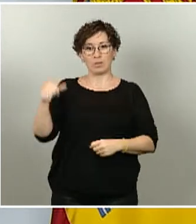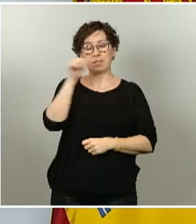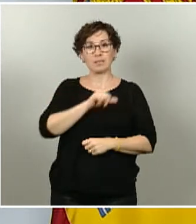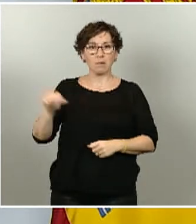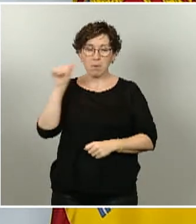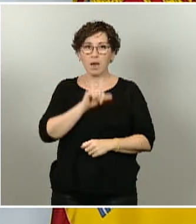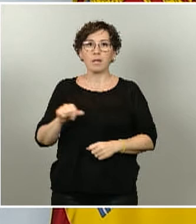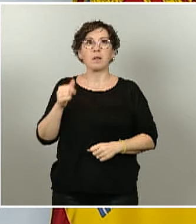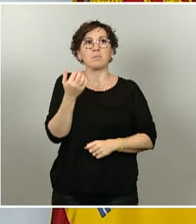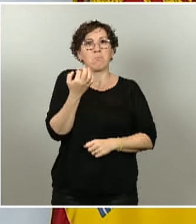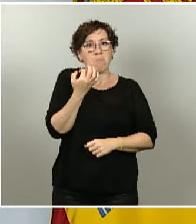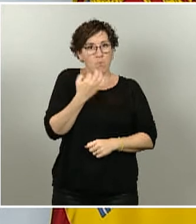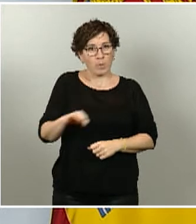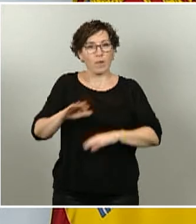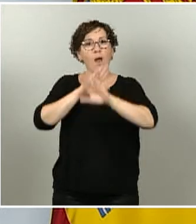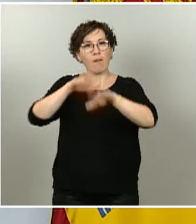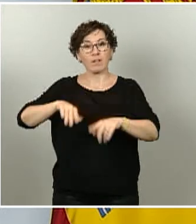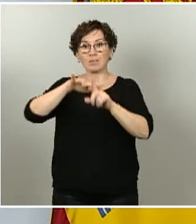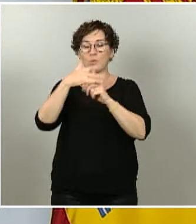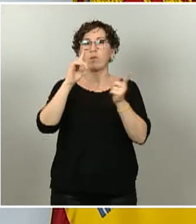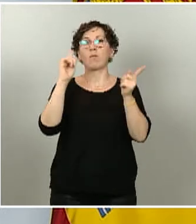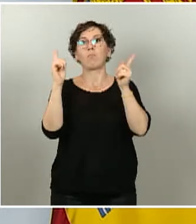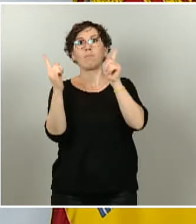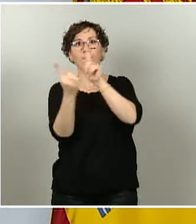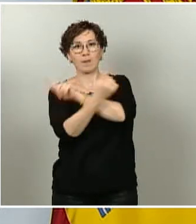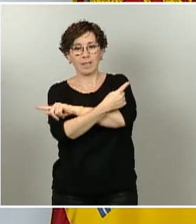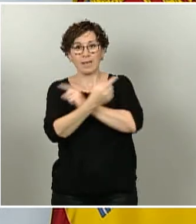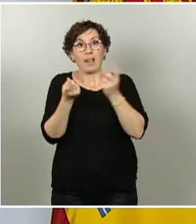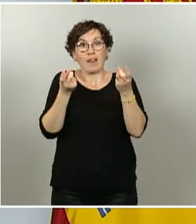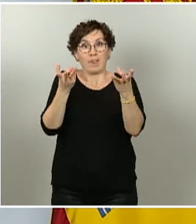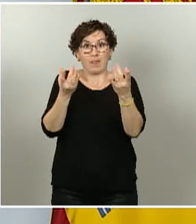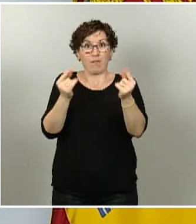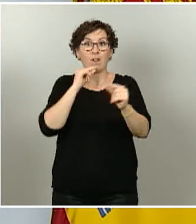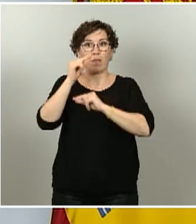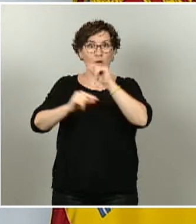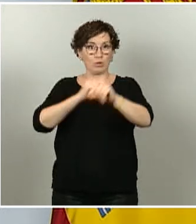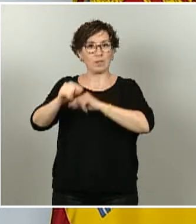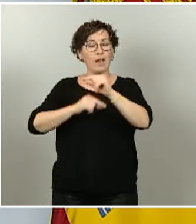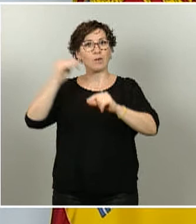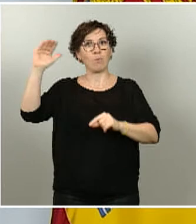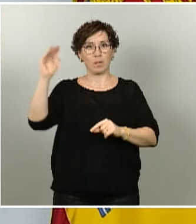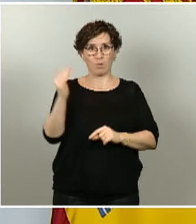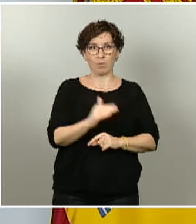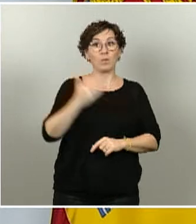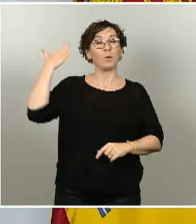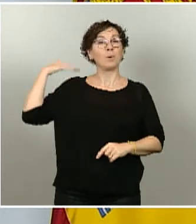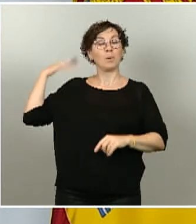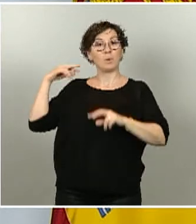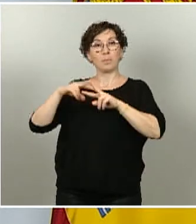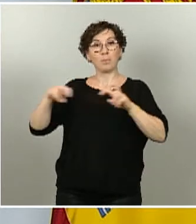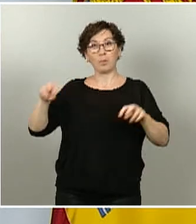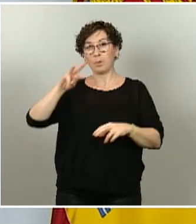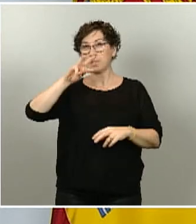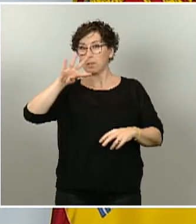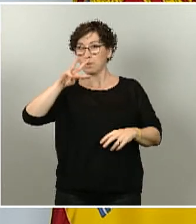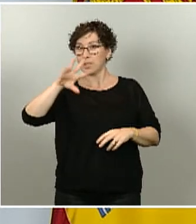muy favorable que nos ubica en cifras de contagio que, frente al 34-35% que teníamos al inicio de la pandemia, nos coloquen